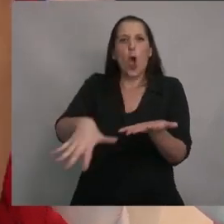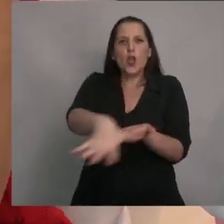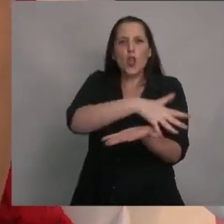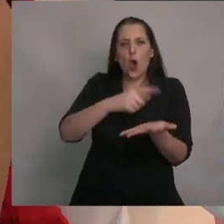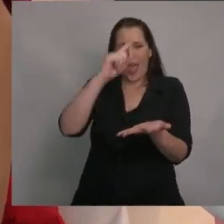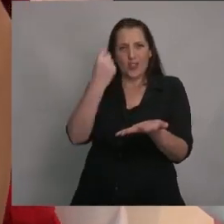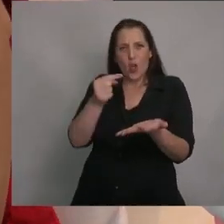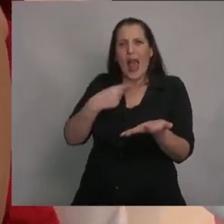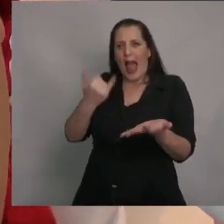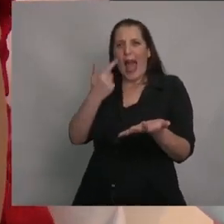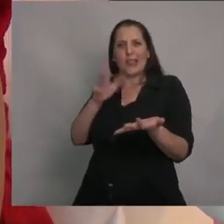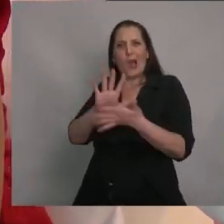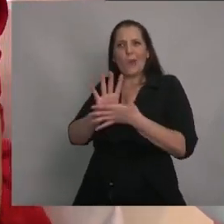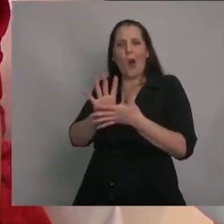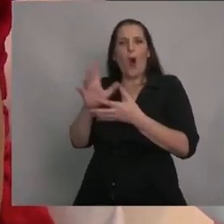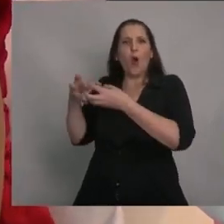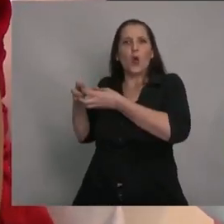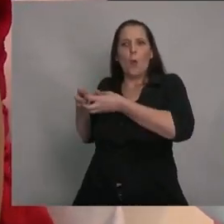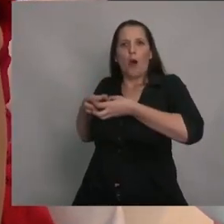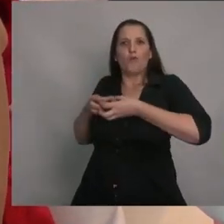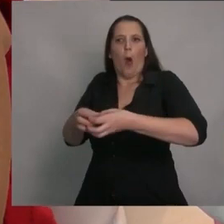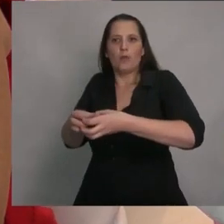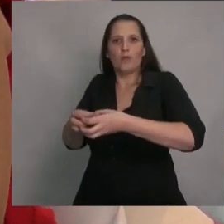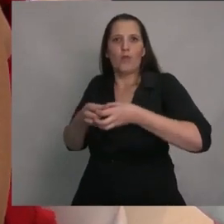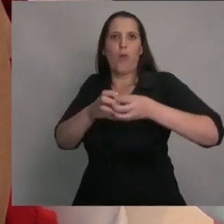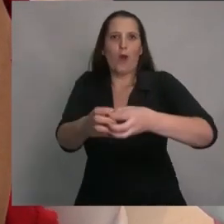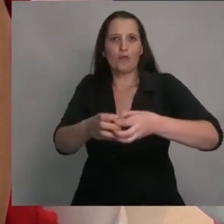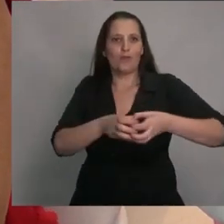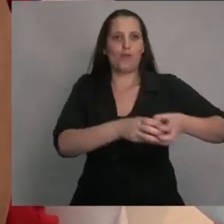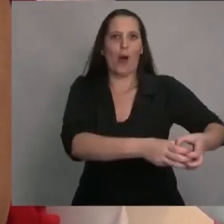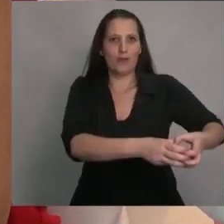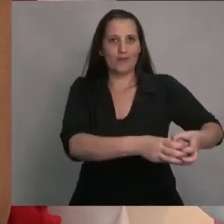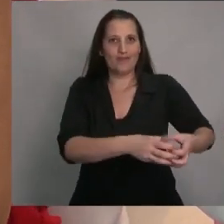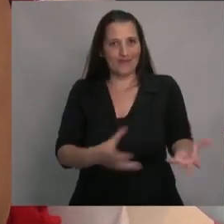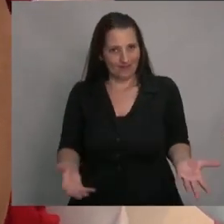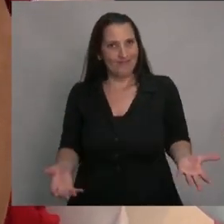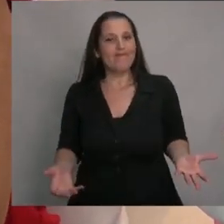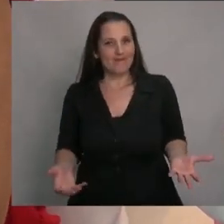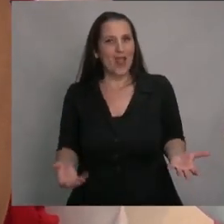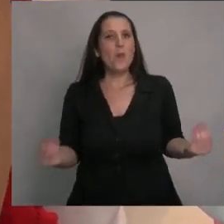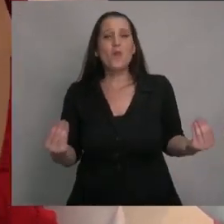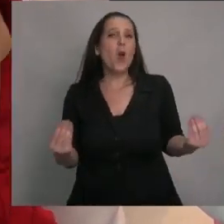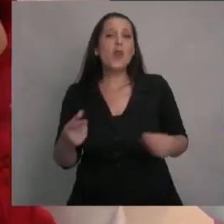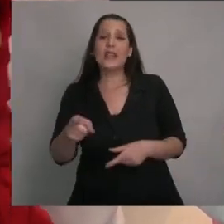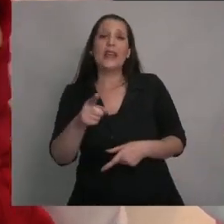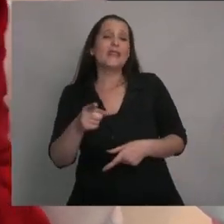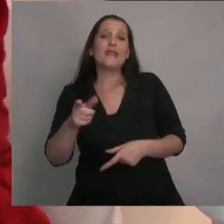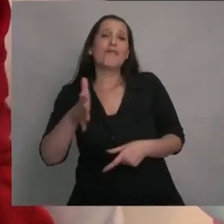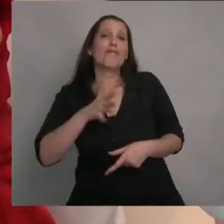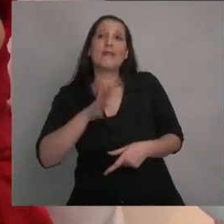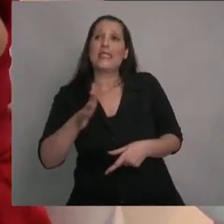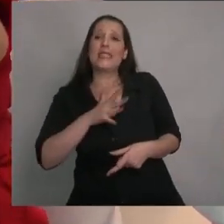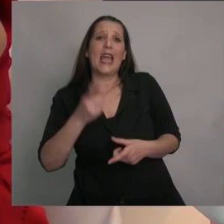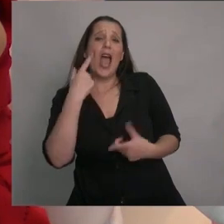nacionales. Es por estos dos caminos, el terror frente al arbitrio de las formas paraestatales del control de la